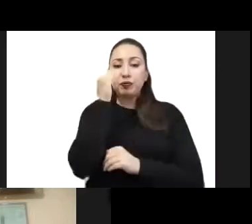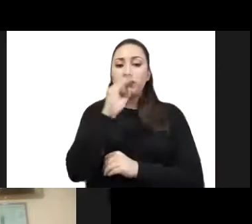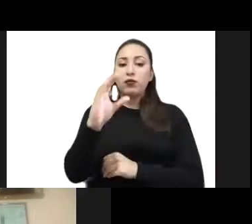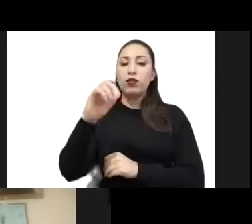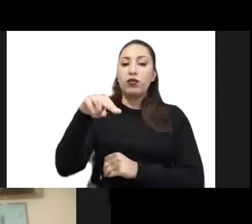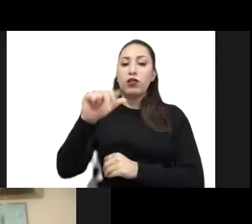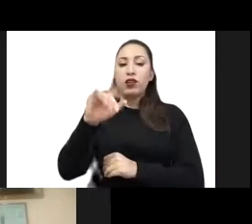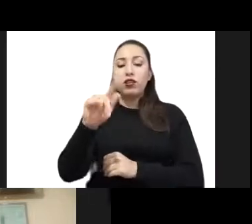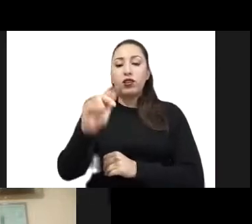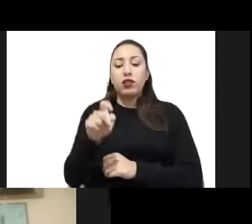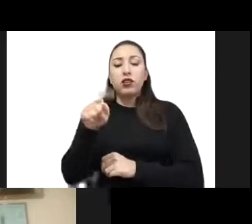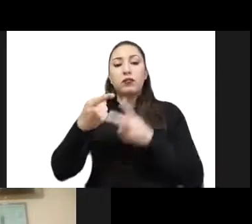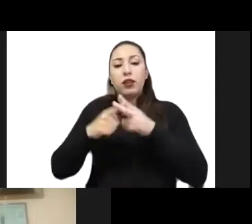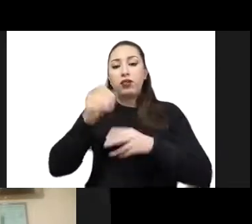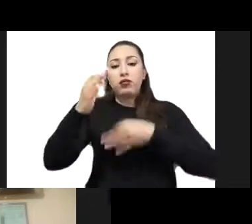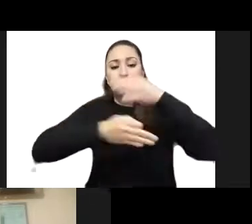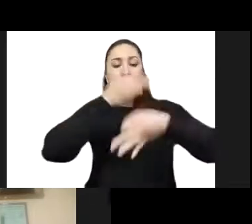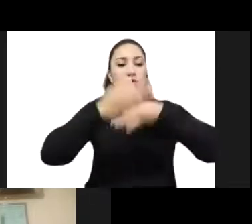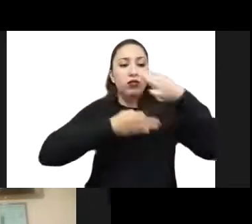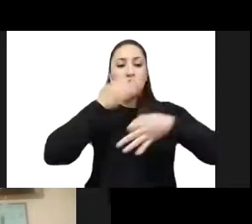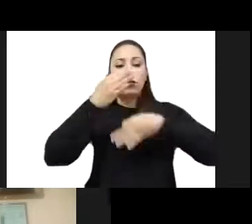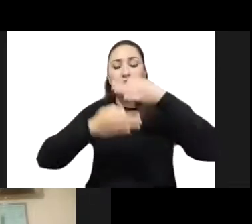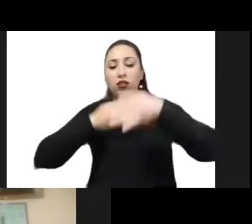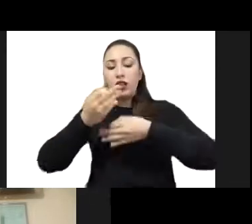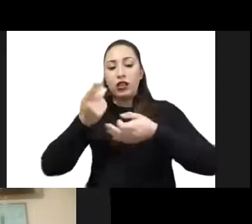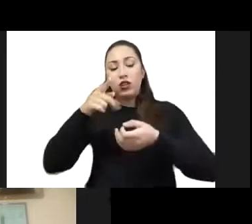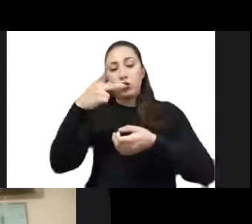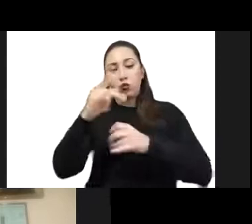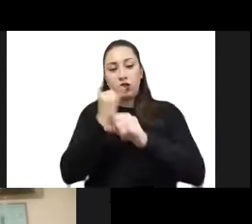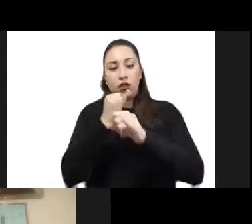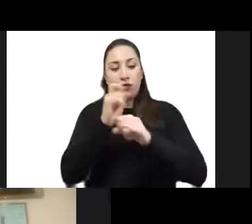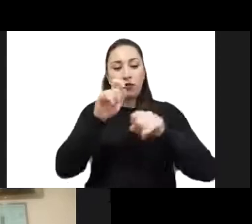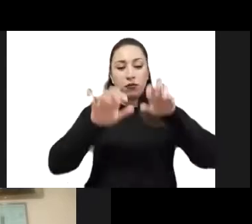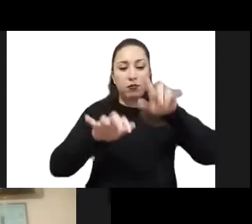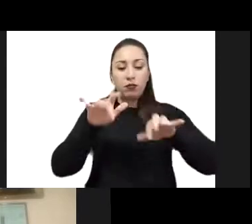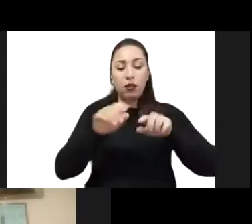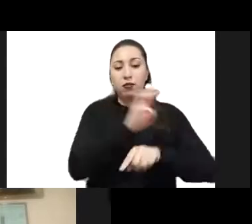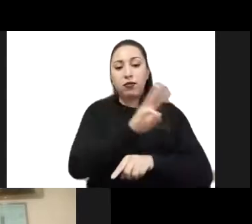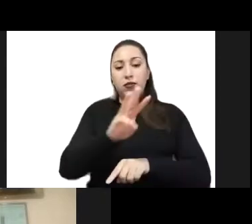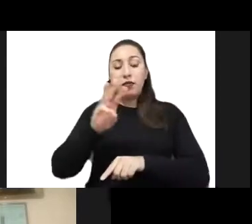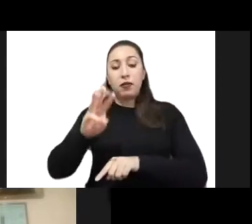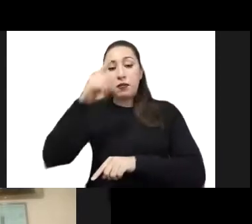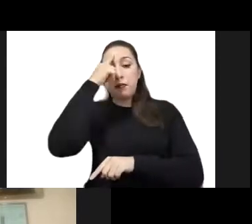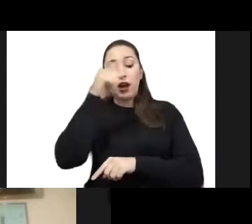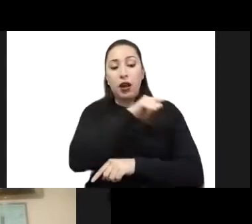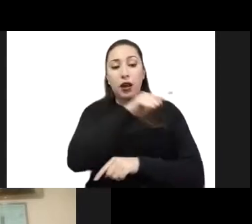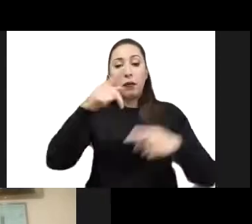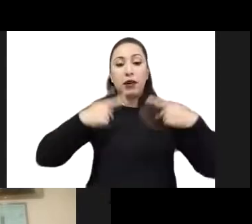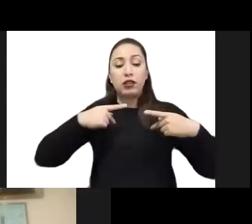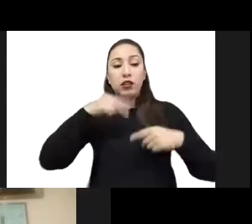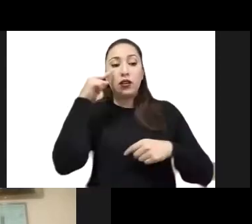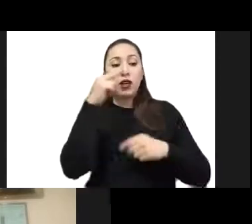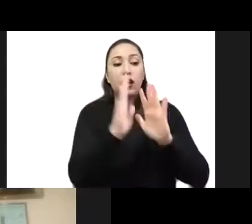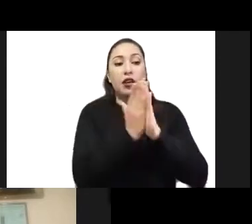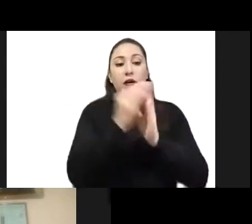se realice una campaña de difusión de su portal a fin de dar a conocer los libros de texto gratuitos